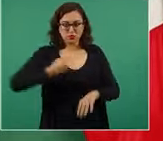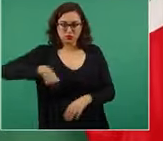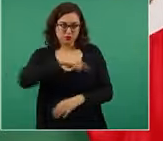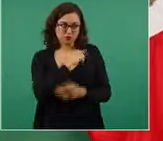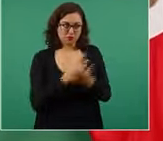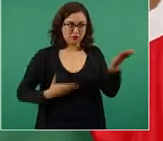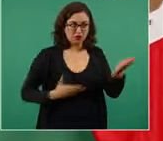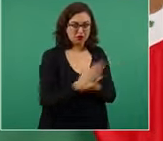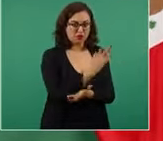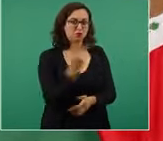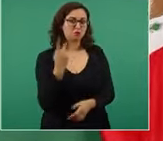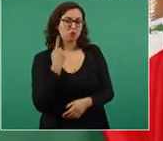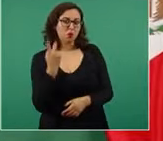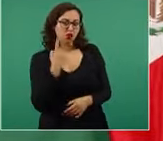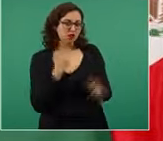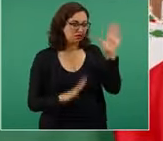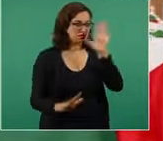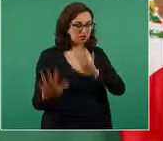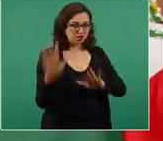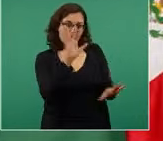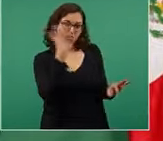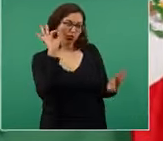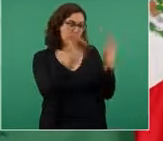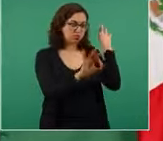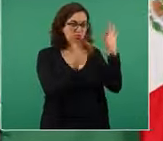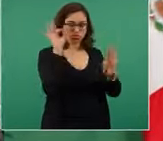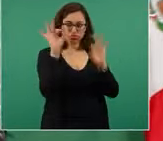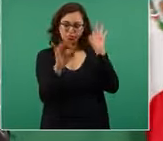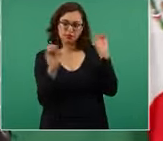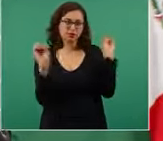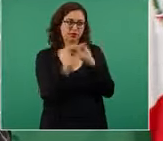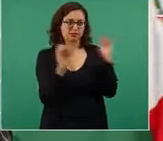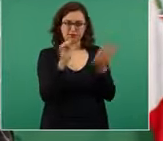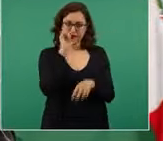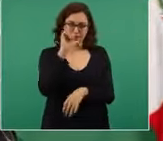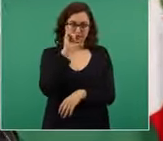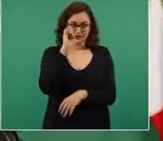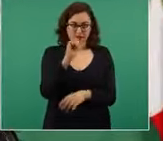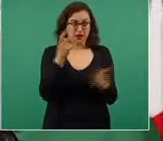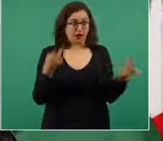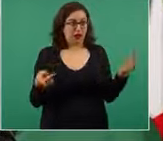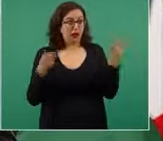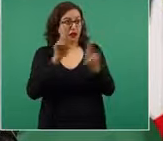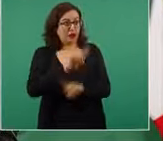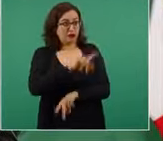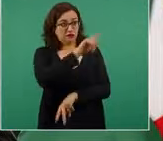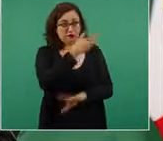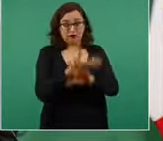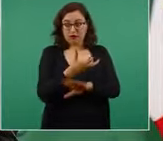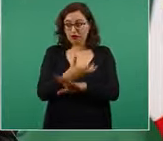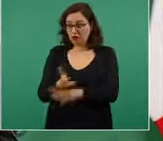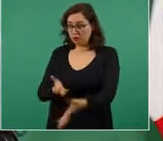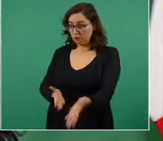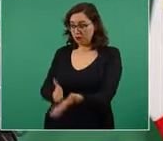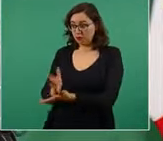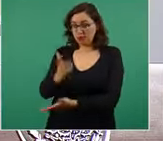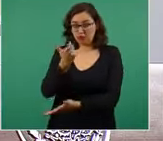política partidista. Entonces, no puede el gobierno de Estados Unidos dar